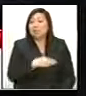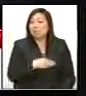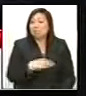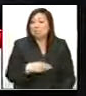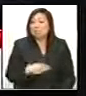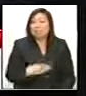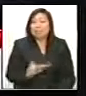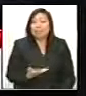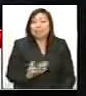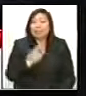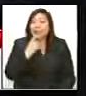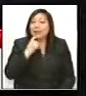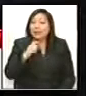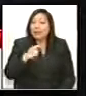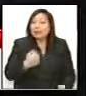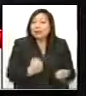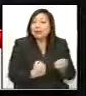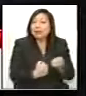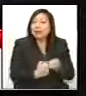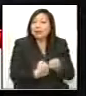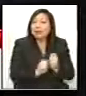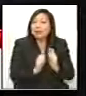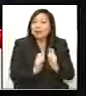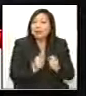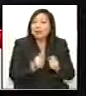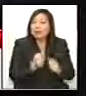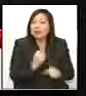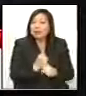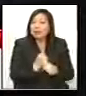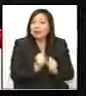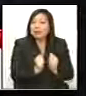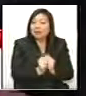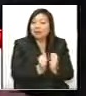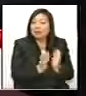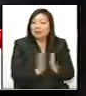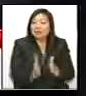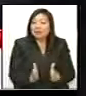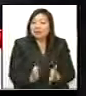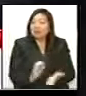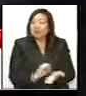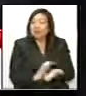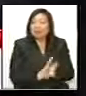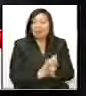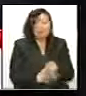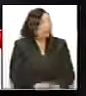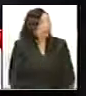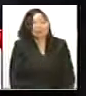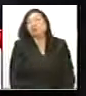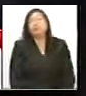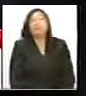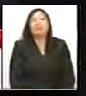Entonces, si necesitan algún apoyo, estamos dándole y estamos trabajando coordinadamente. Algunos ni la clave tienen siquiera